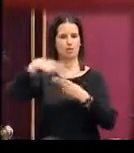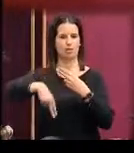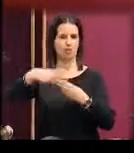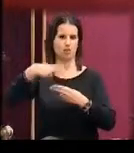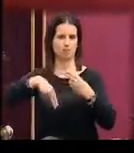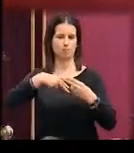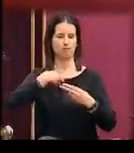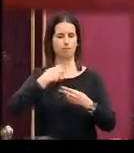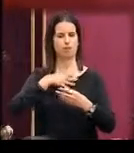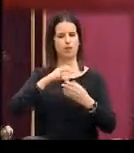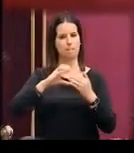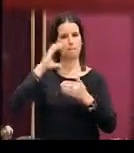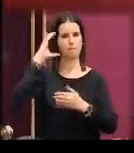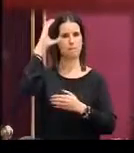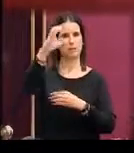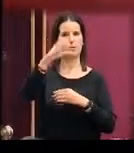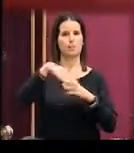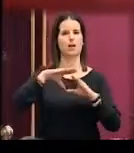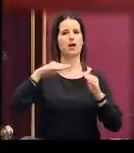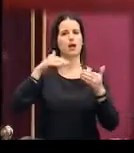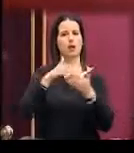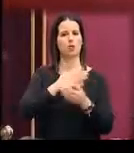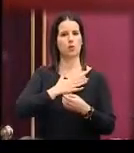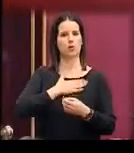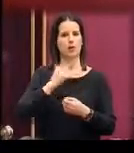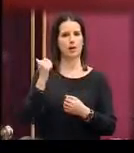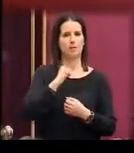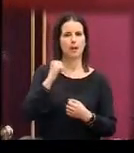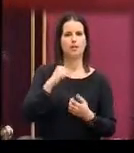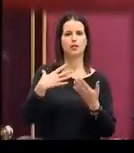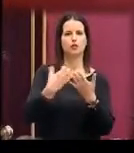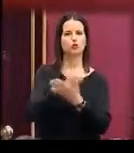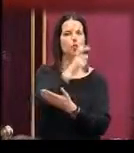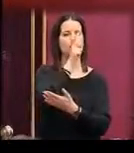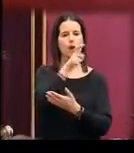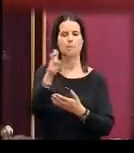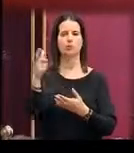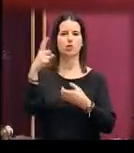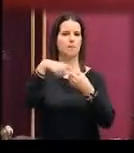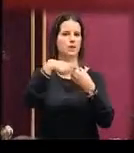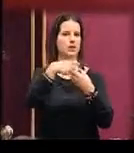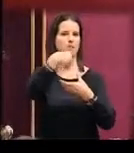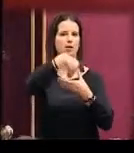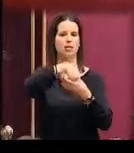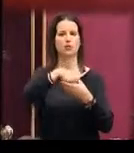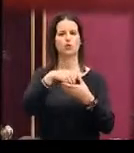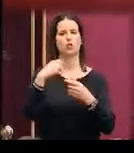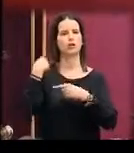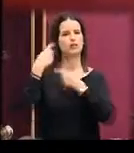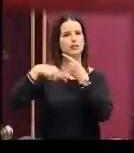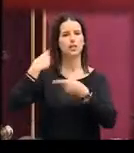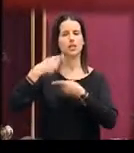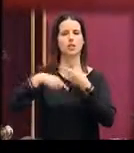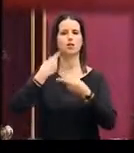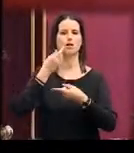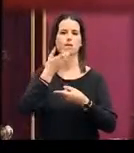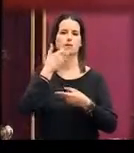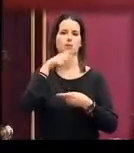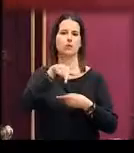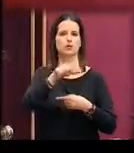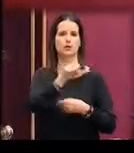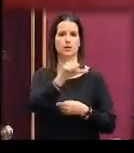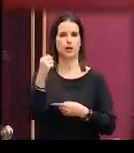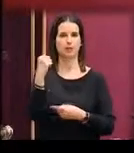el crecimiento de nuestras hermandades, de nuestras cofradías y de todos los agentes que intervienen y forman parte de nuestras tradiciones y, en este caso, de nuestra Semana